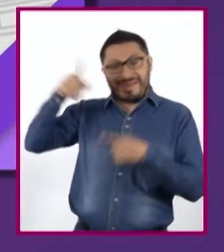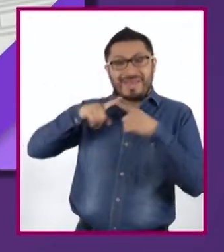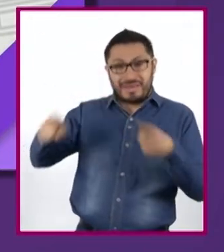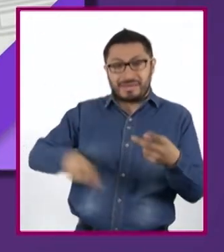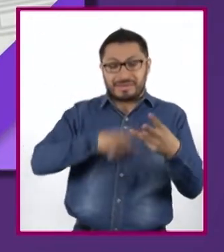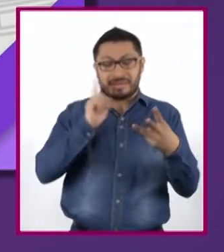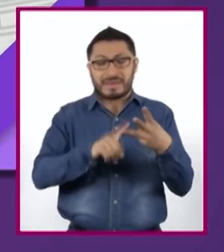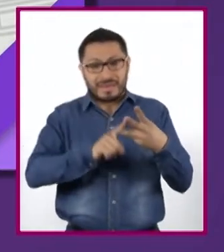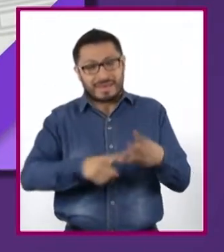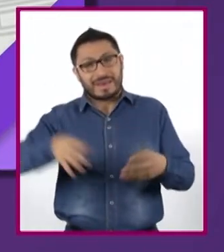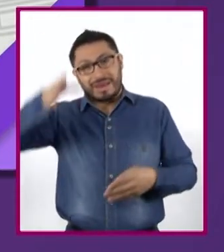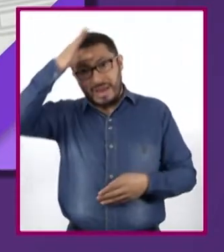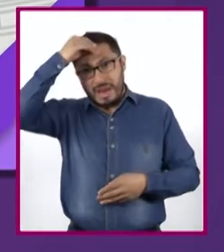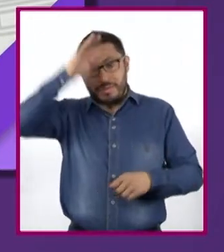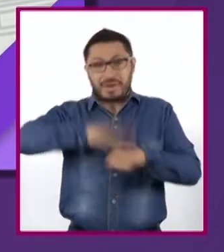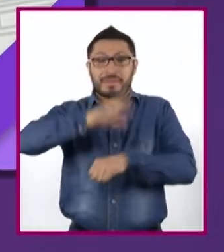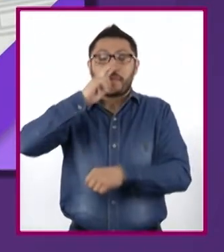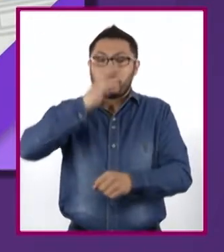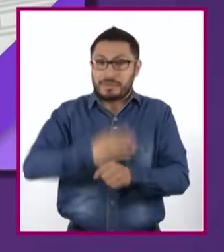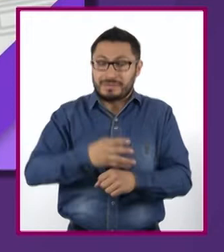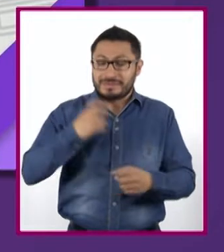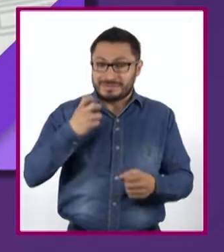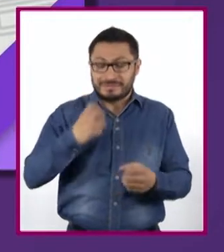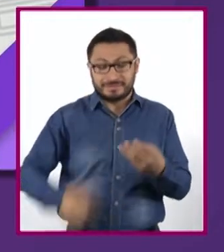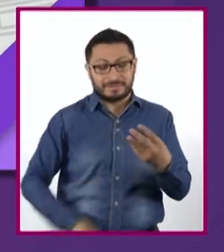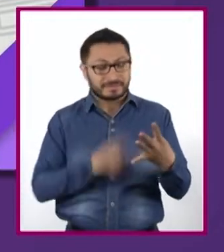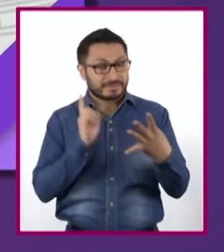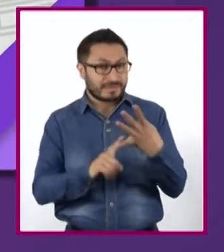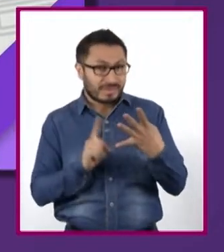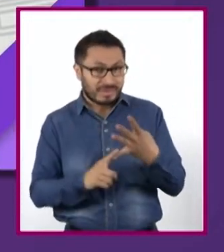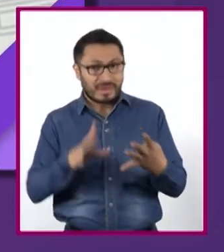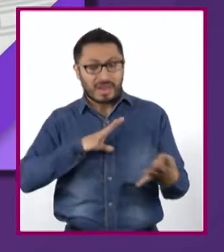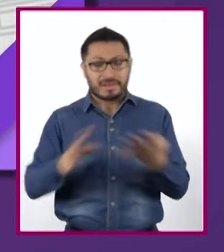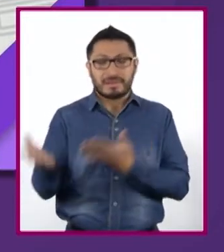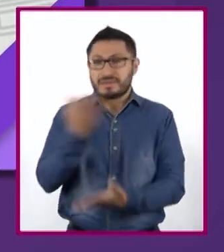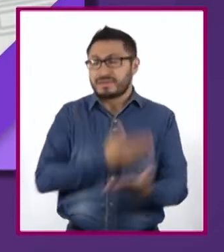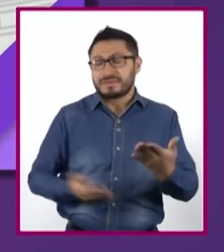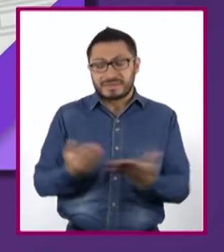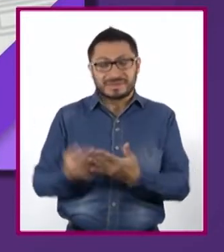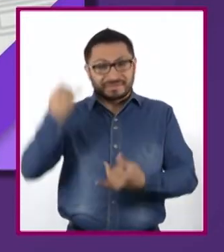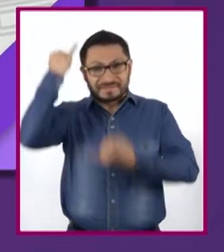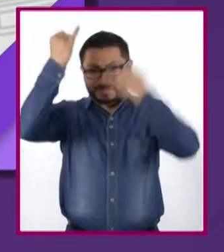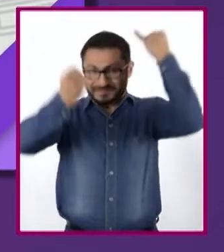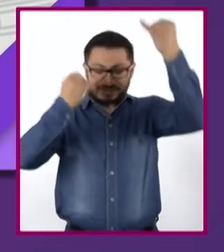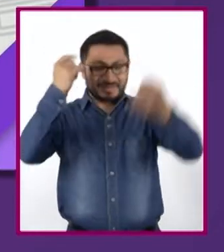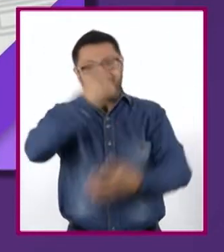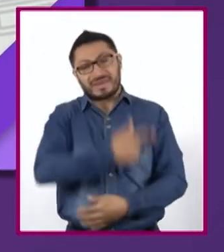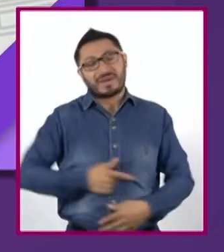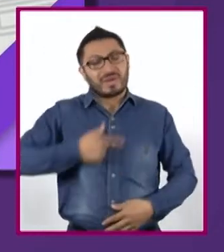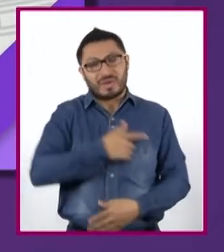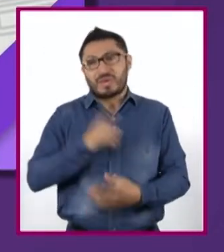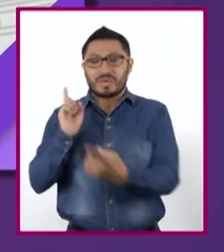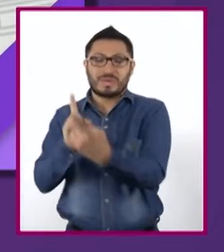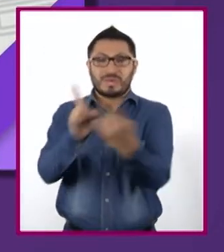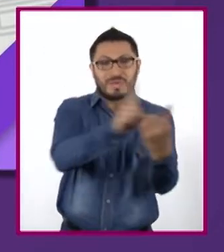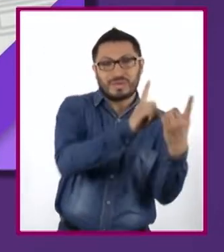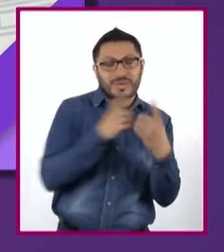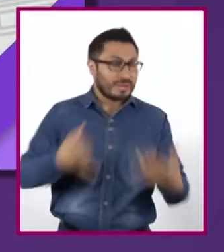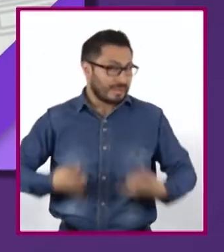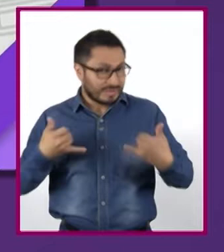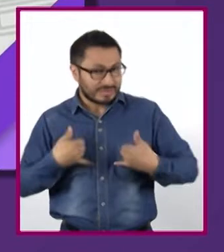Uno aprende a ser más responsable. 4. Podemos compartir nuestras ideas y gustos con los demás